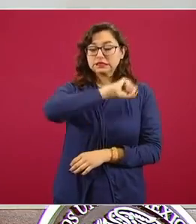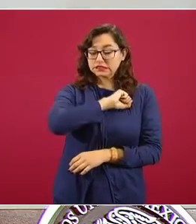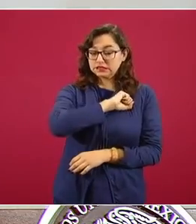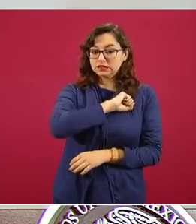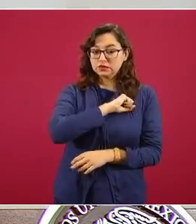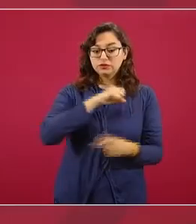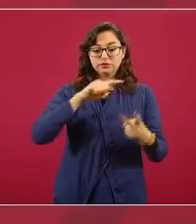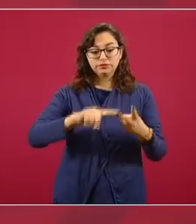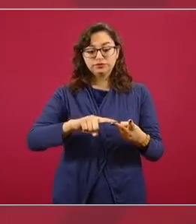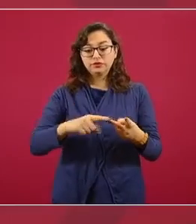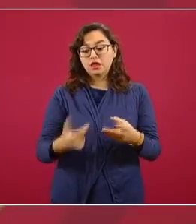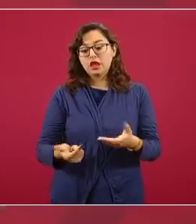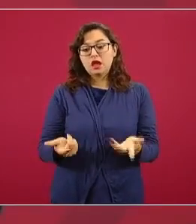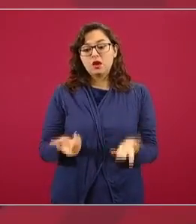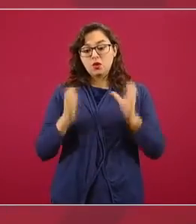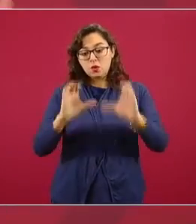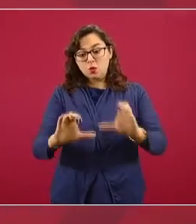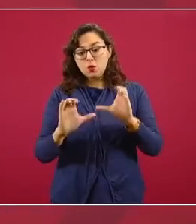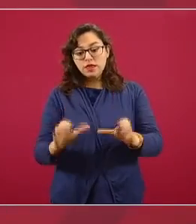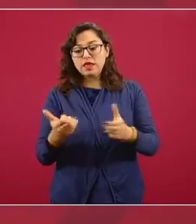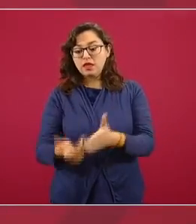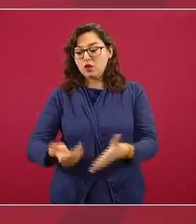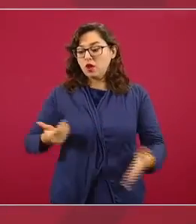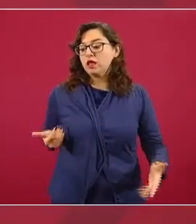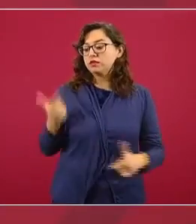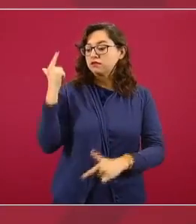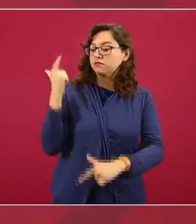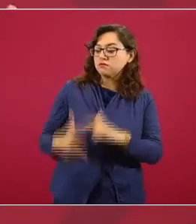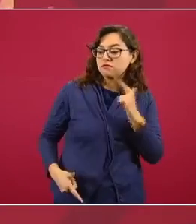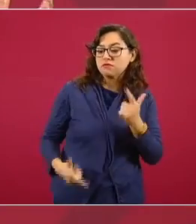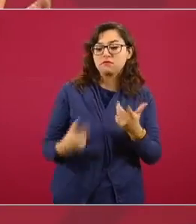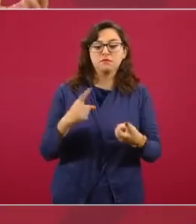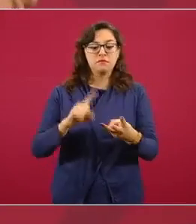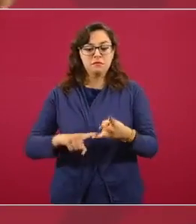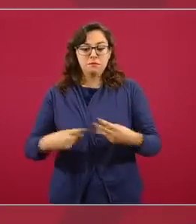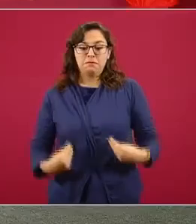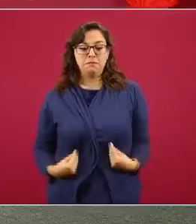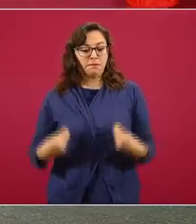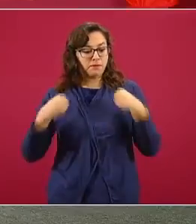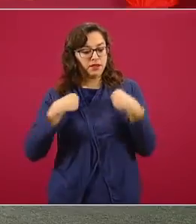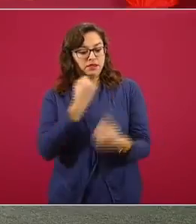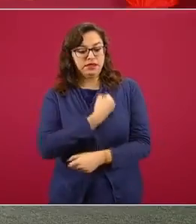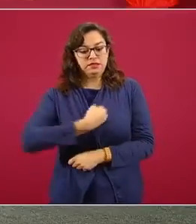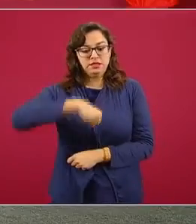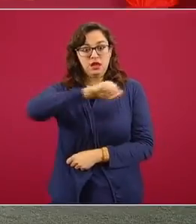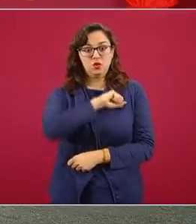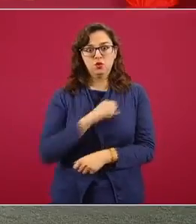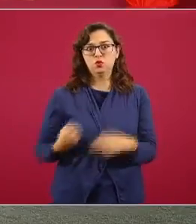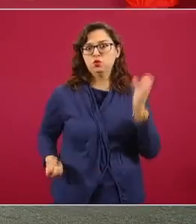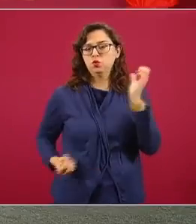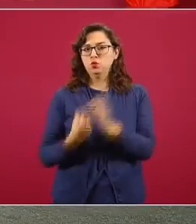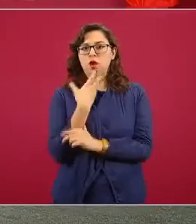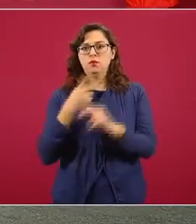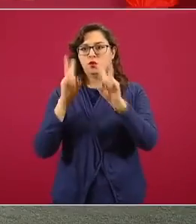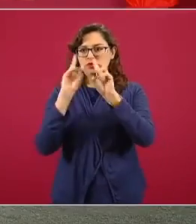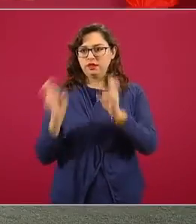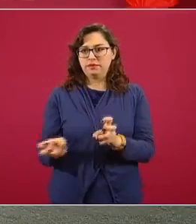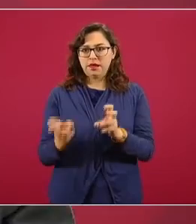más medicina preventiva, vida sana, ¿sí? Ya todos esos contenidos ya